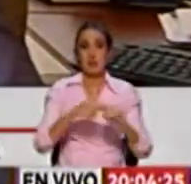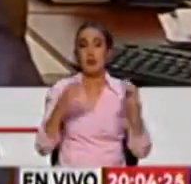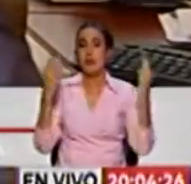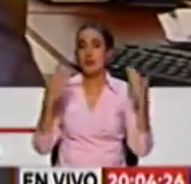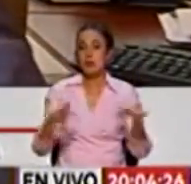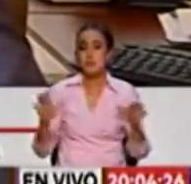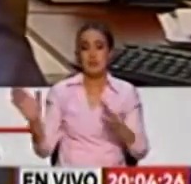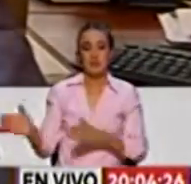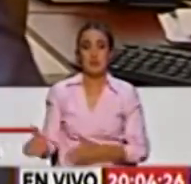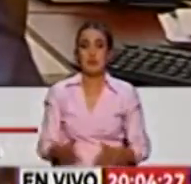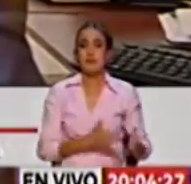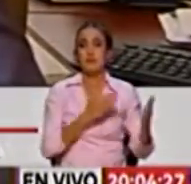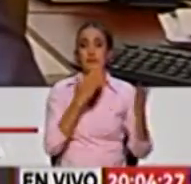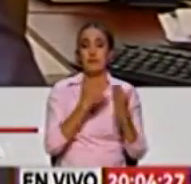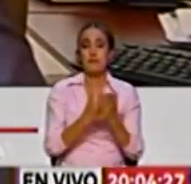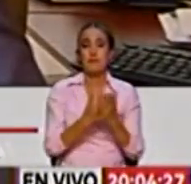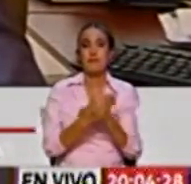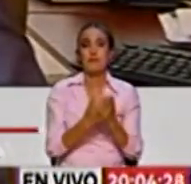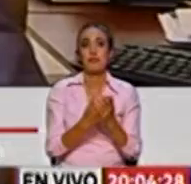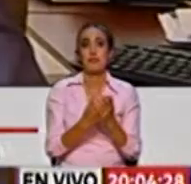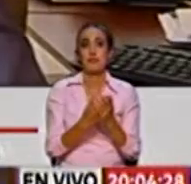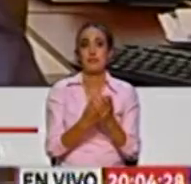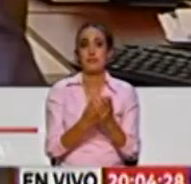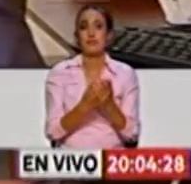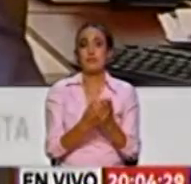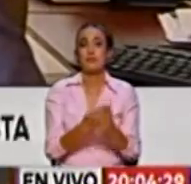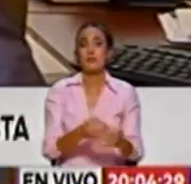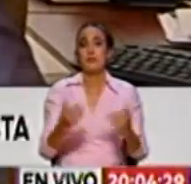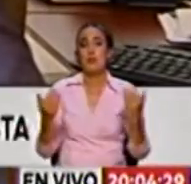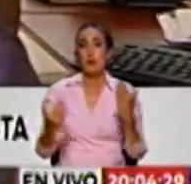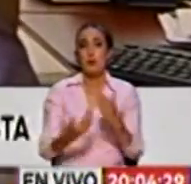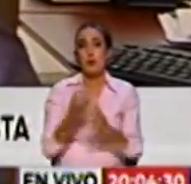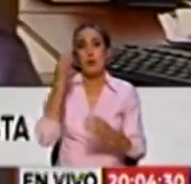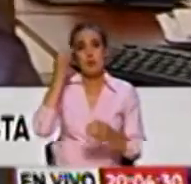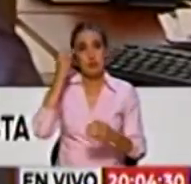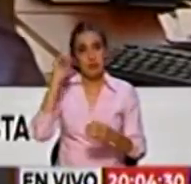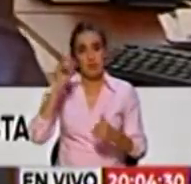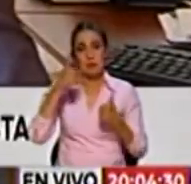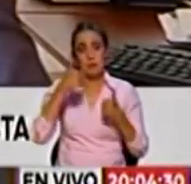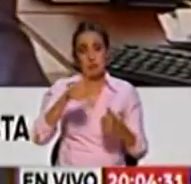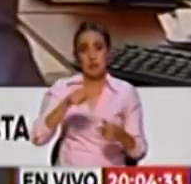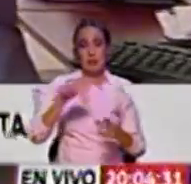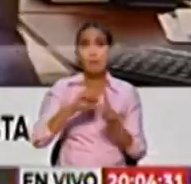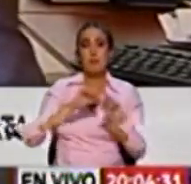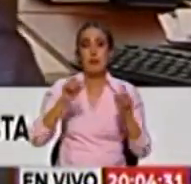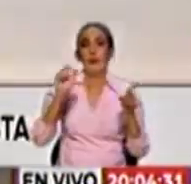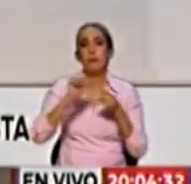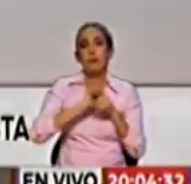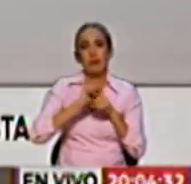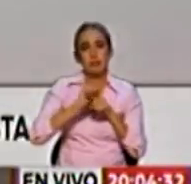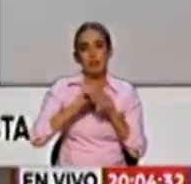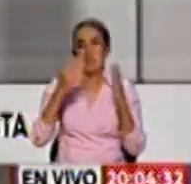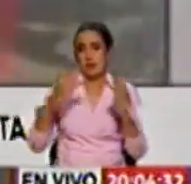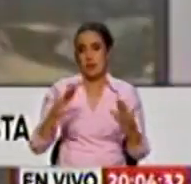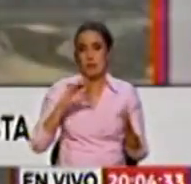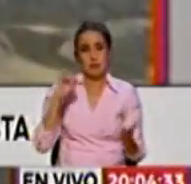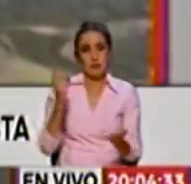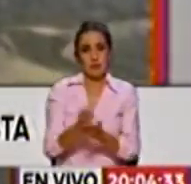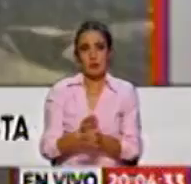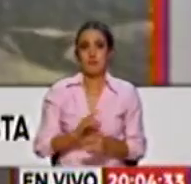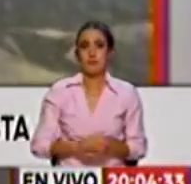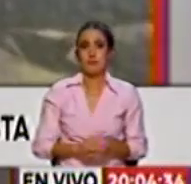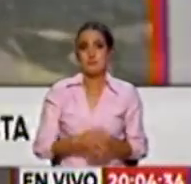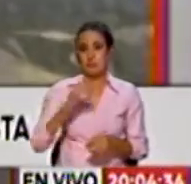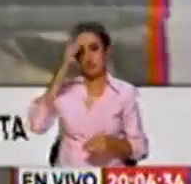esto pase de ser una buena intención a una realidad. Esto debido a que la historia